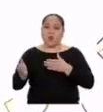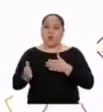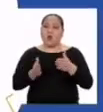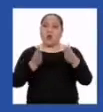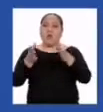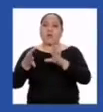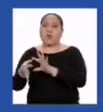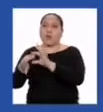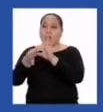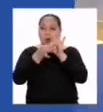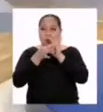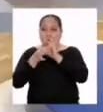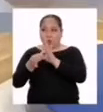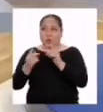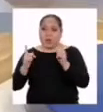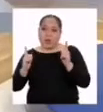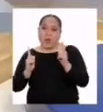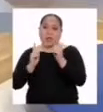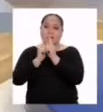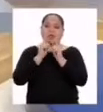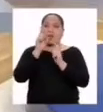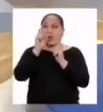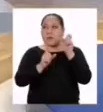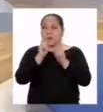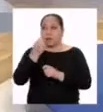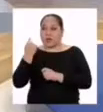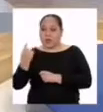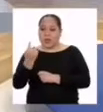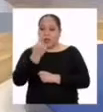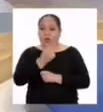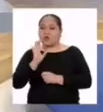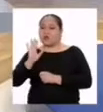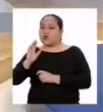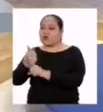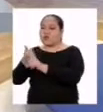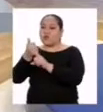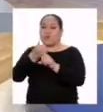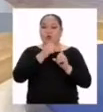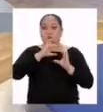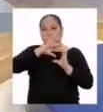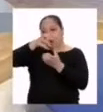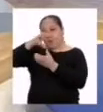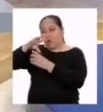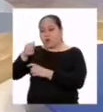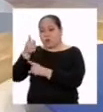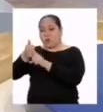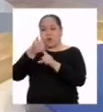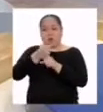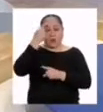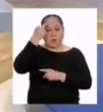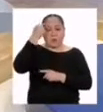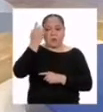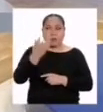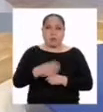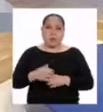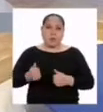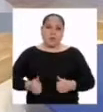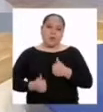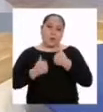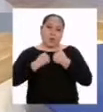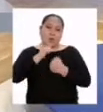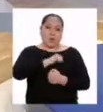que une y acerca a las personas, cada uno con su mundo y sus propias formas de pensar, vivir y